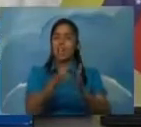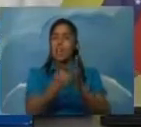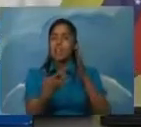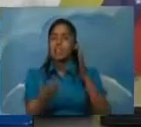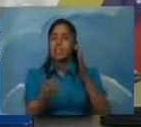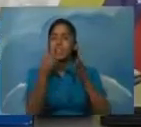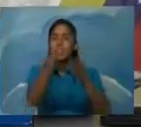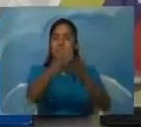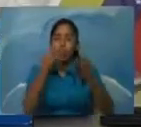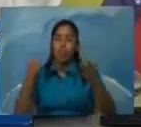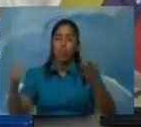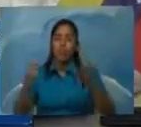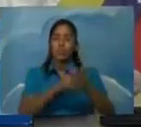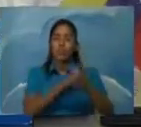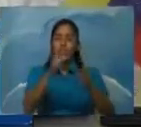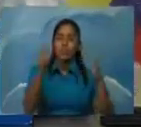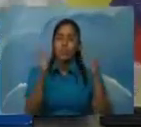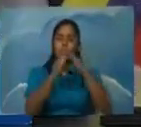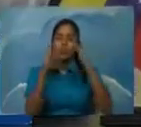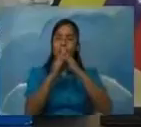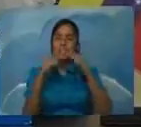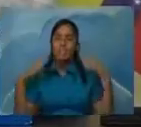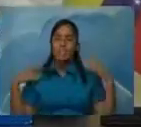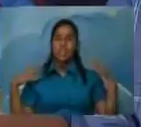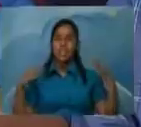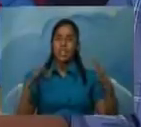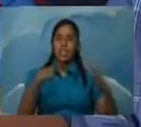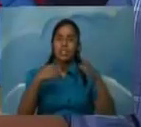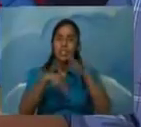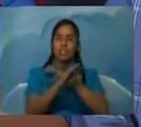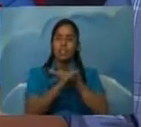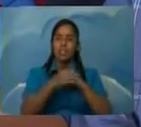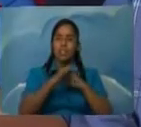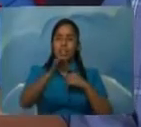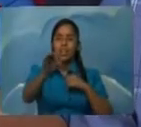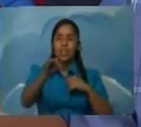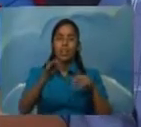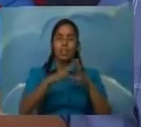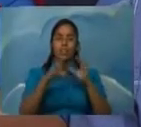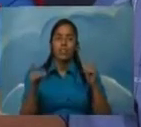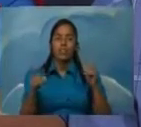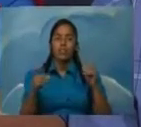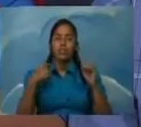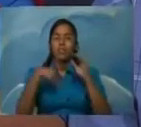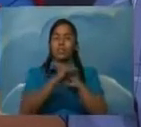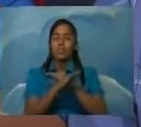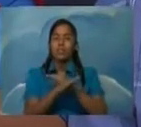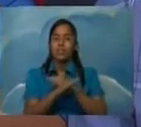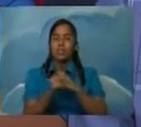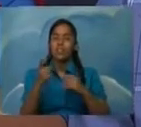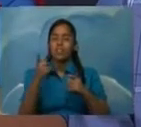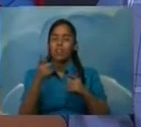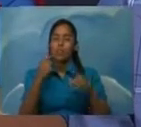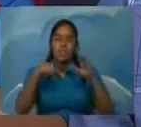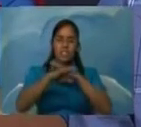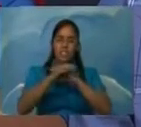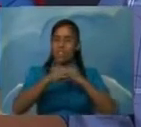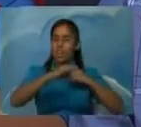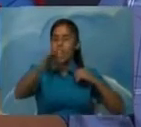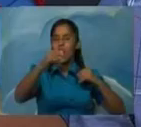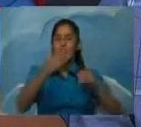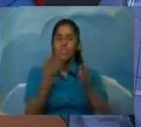su casa y el ángel pasó de largo. En hebreo pasar se dice pesa, de manera